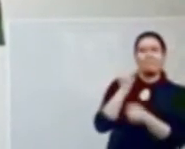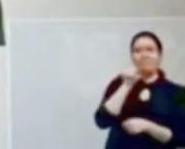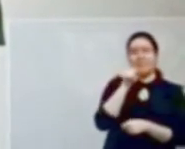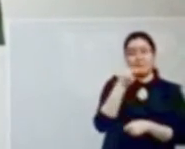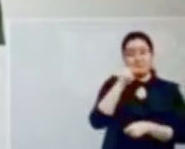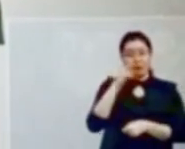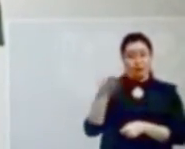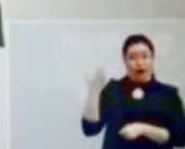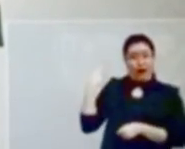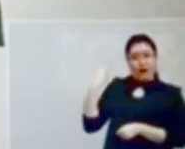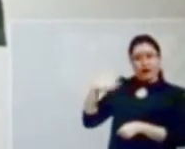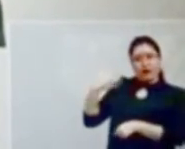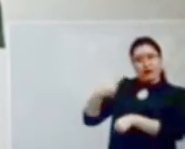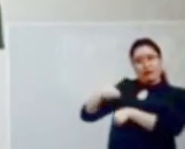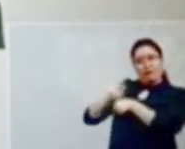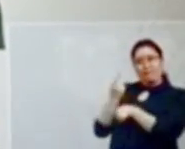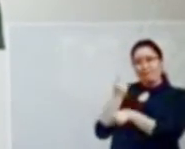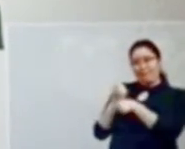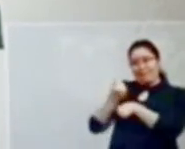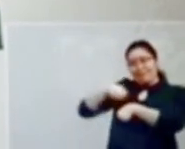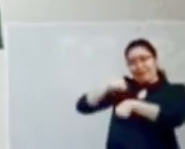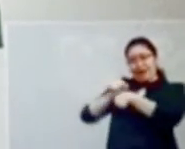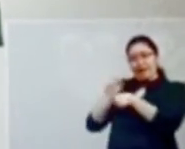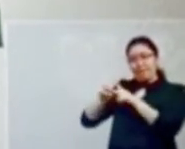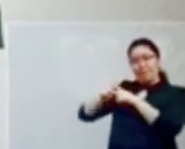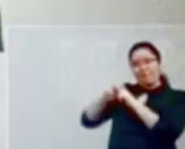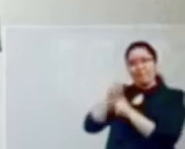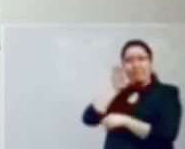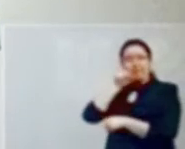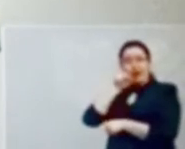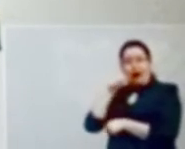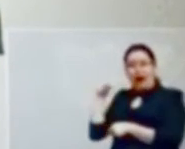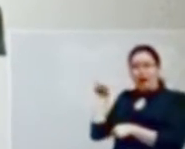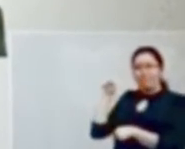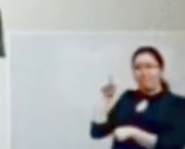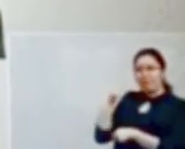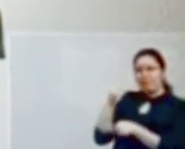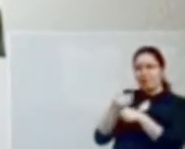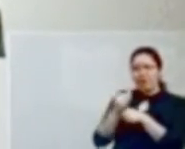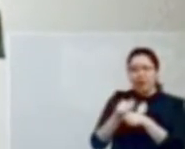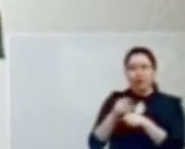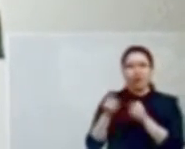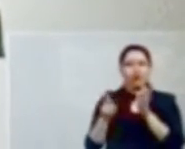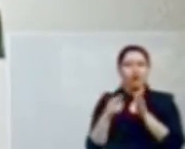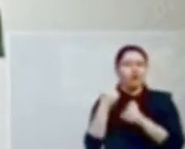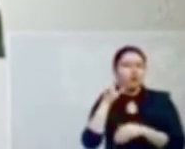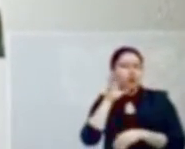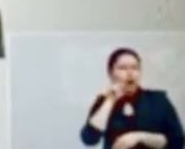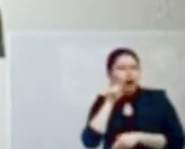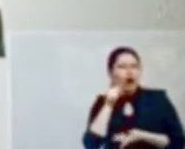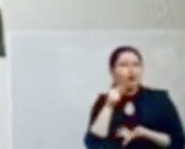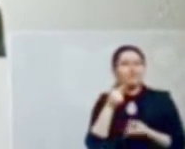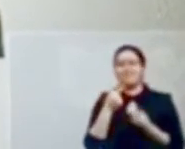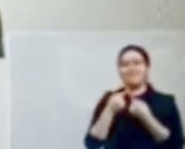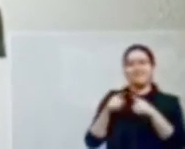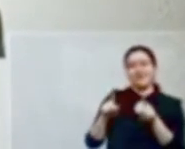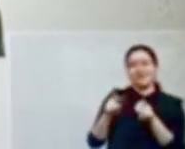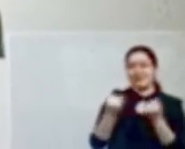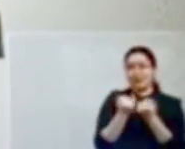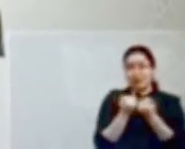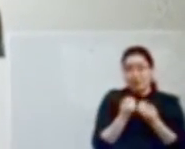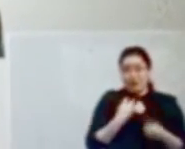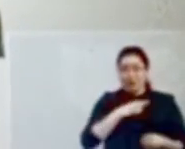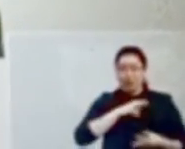ahora, donde se han abierto muchísimas actividades y aún así no hemos tenido brotes que signifiquen incremento en